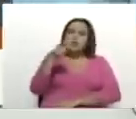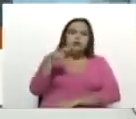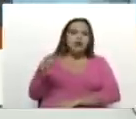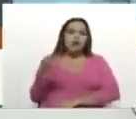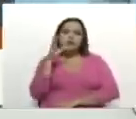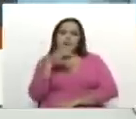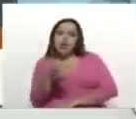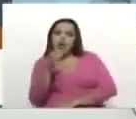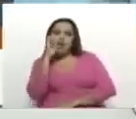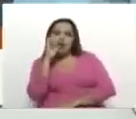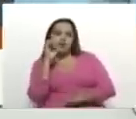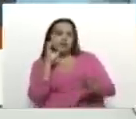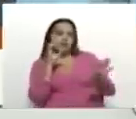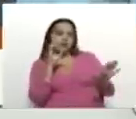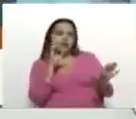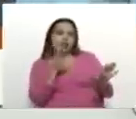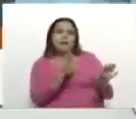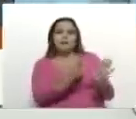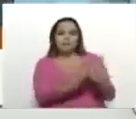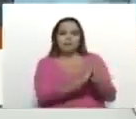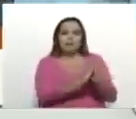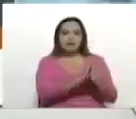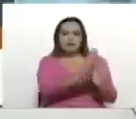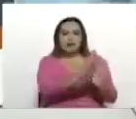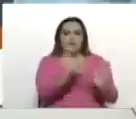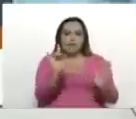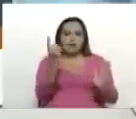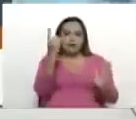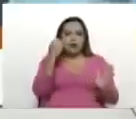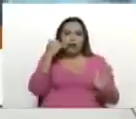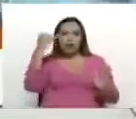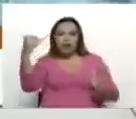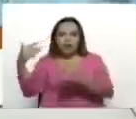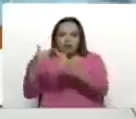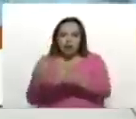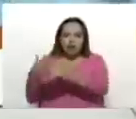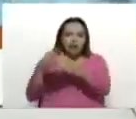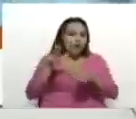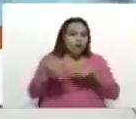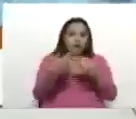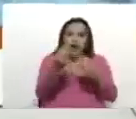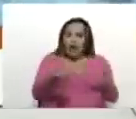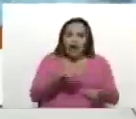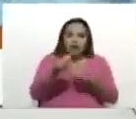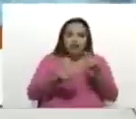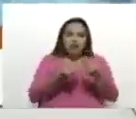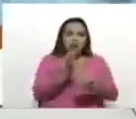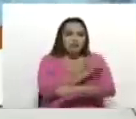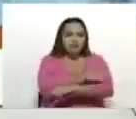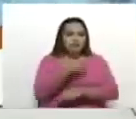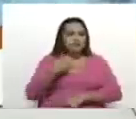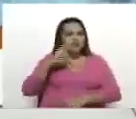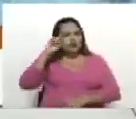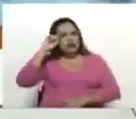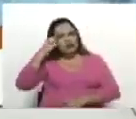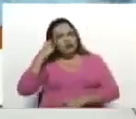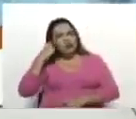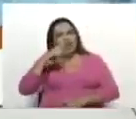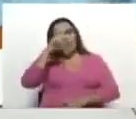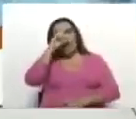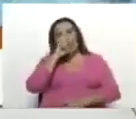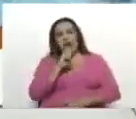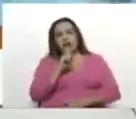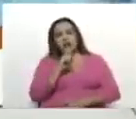un vaso de agua sin pedirle permiso a los gringos nunca lo han hecho y nunca lo harán yo recuerdo en el año 17